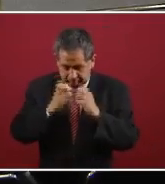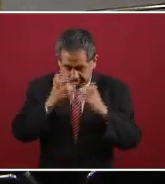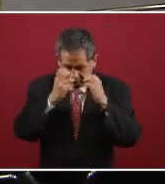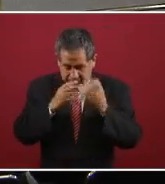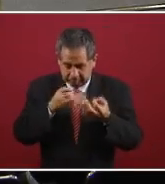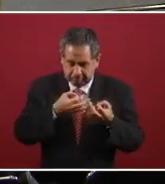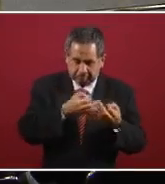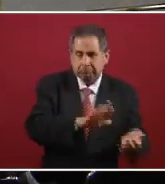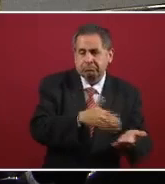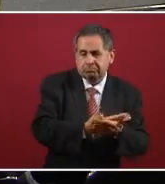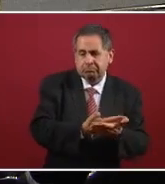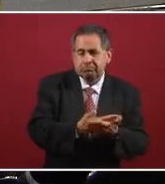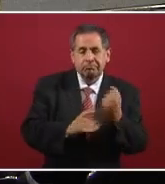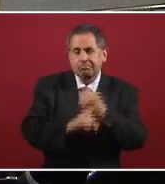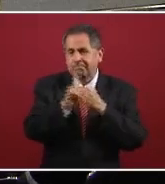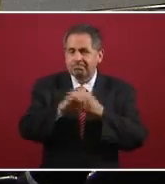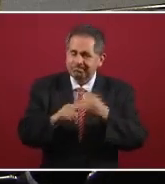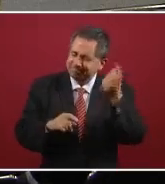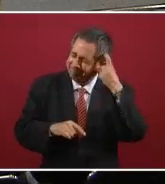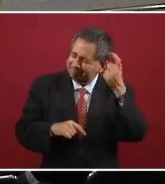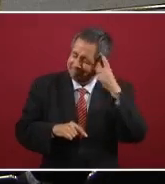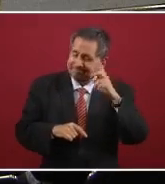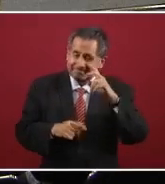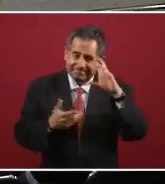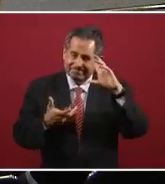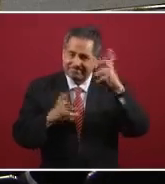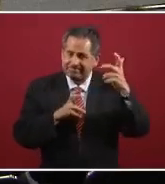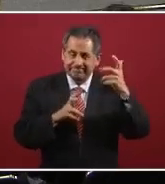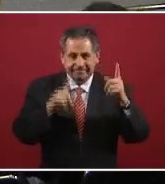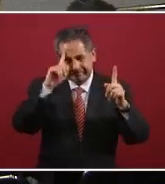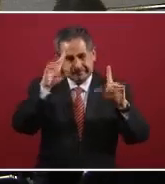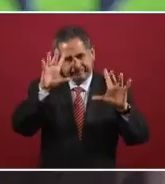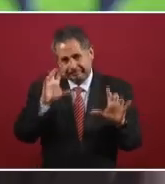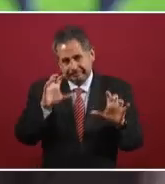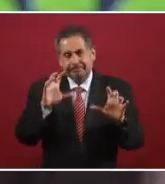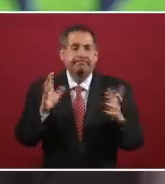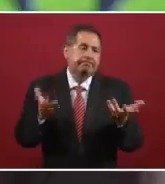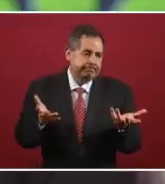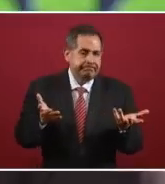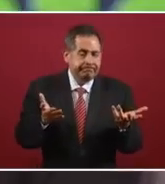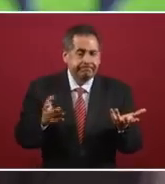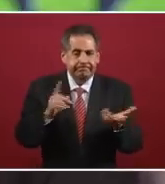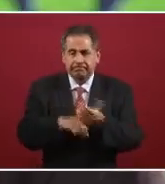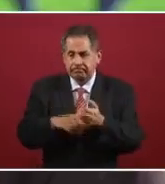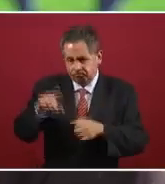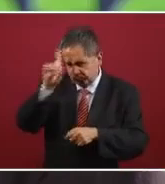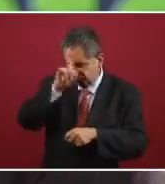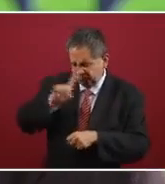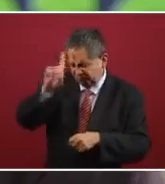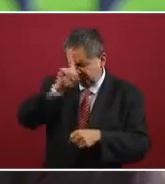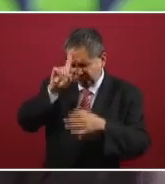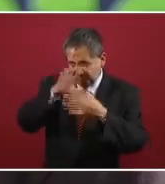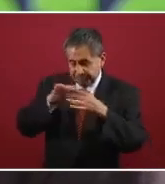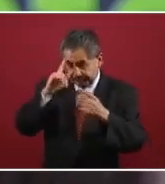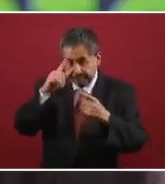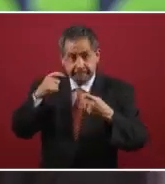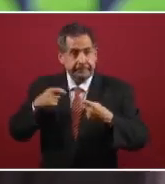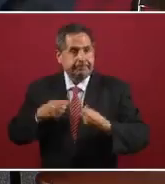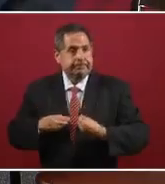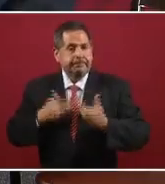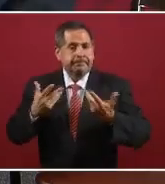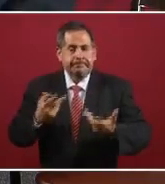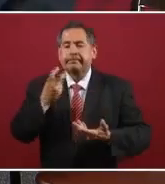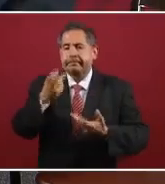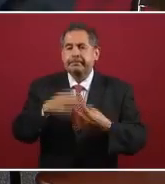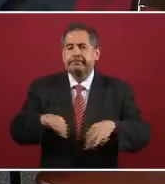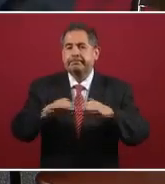problemas de la salud mental y de la salud emocional, pues es un tema cultural también, y en ese sentido esta es también una